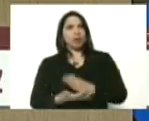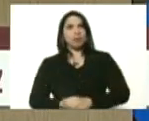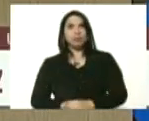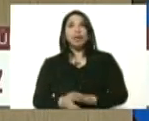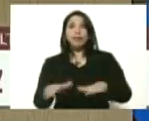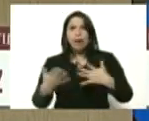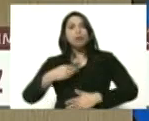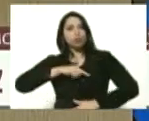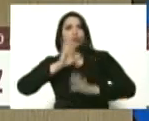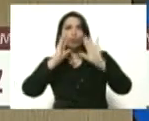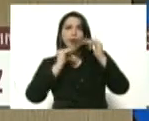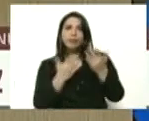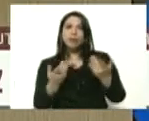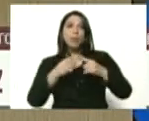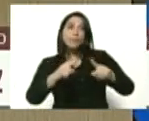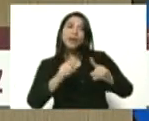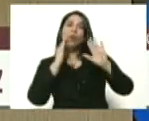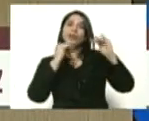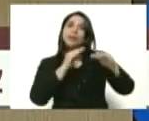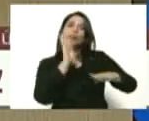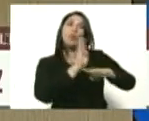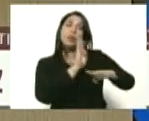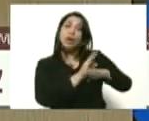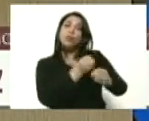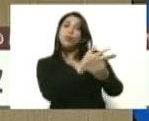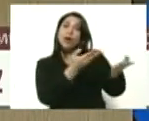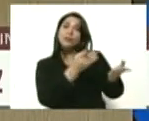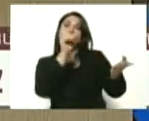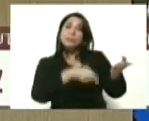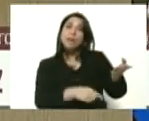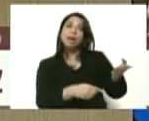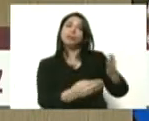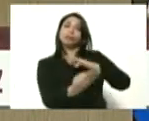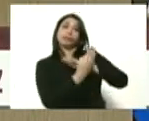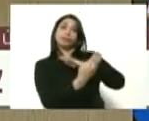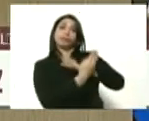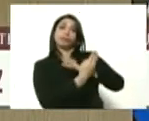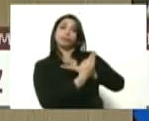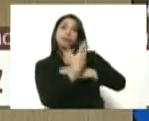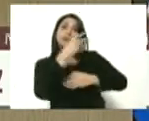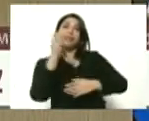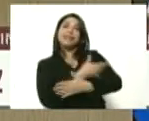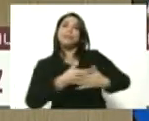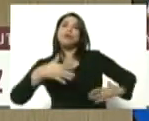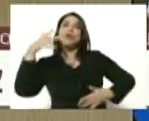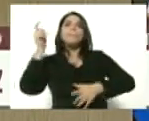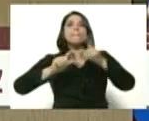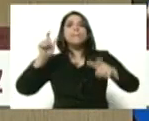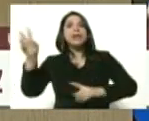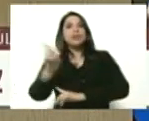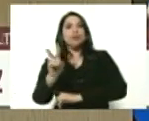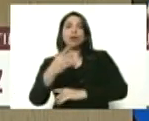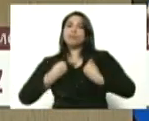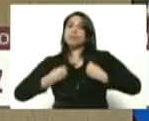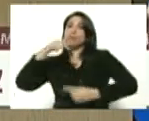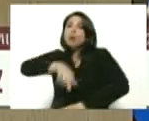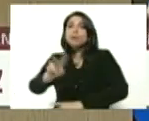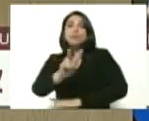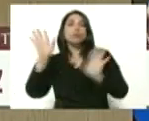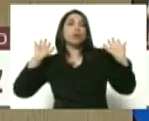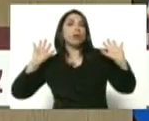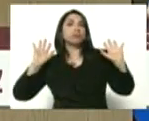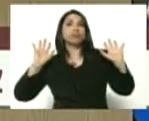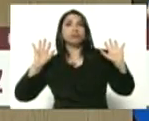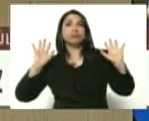los atendemos, pero los atendemos cuidándolos a ellos, pero también cuidando a los 30 millones de venezolanos que hacemos vida en nuestro